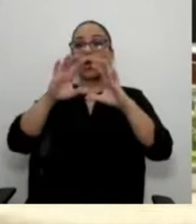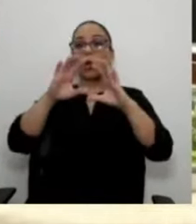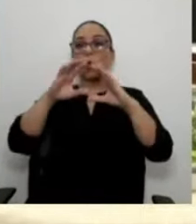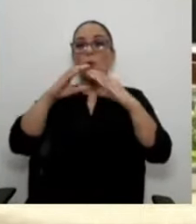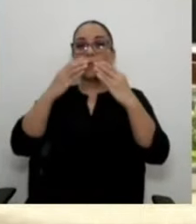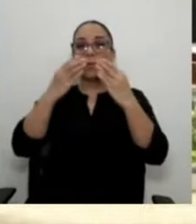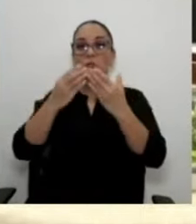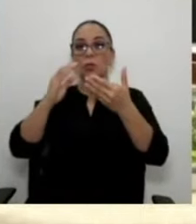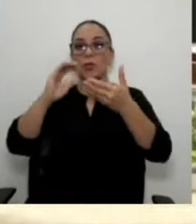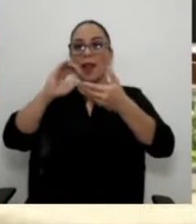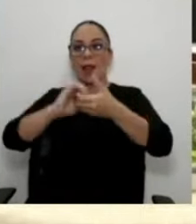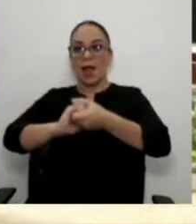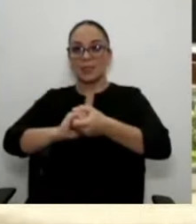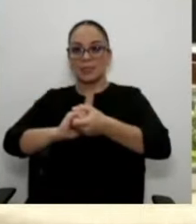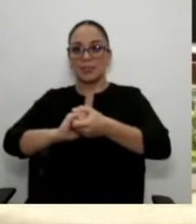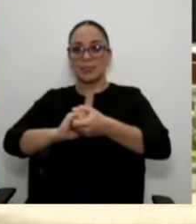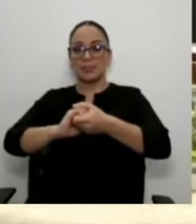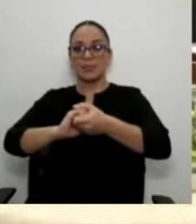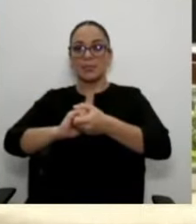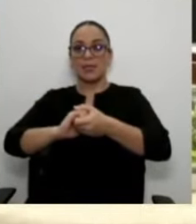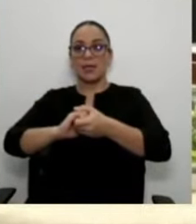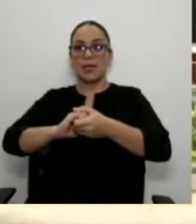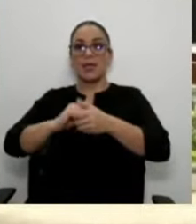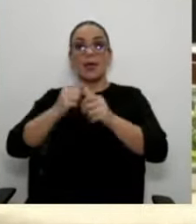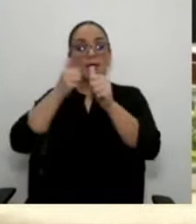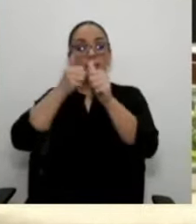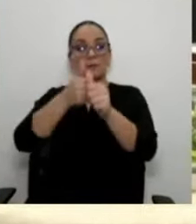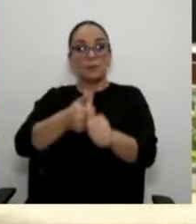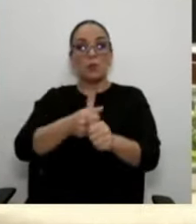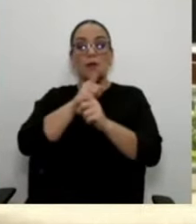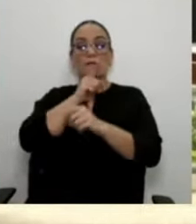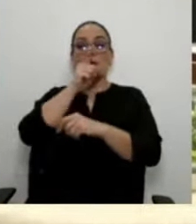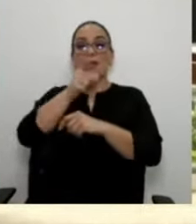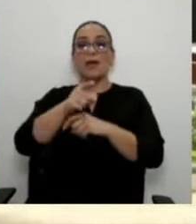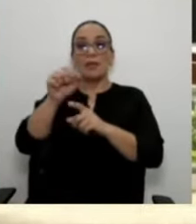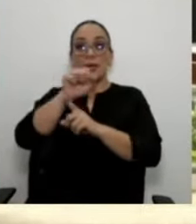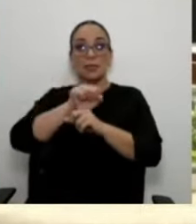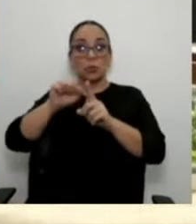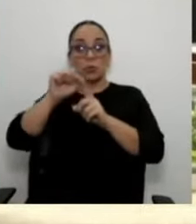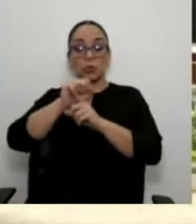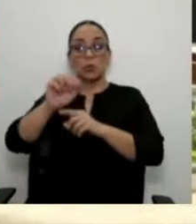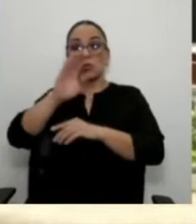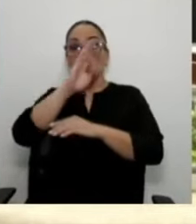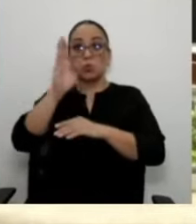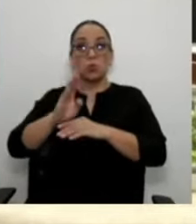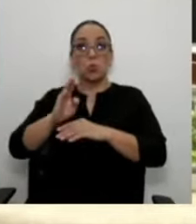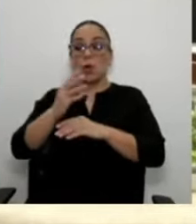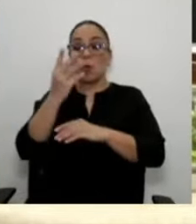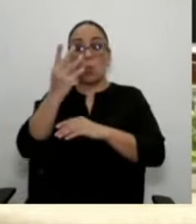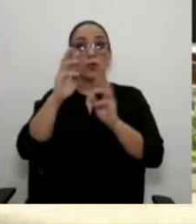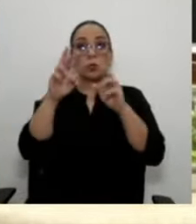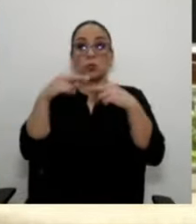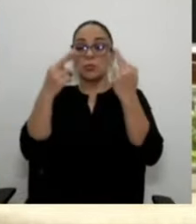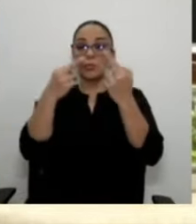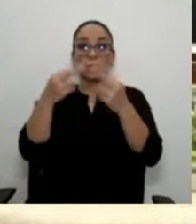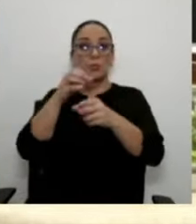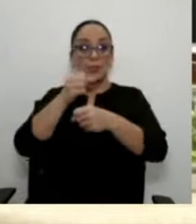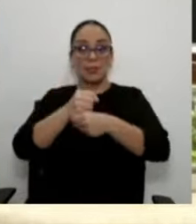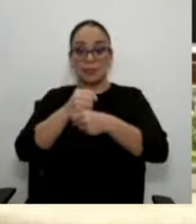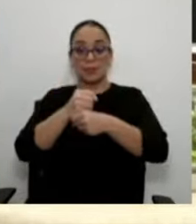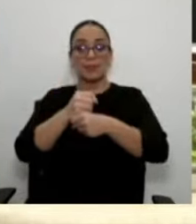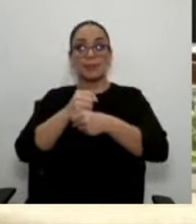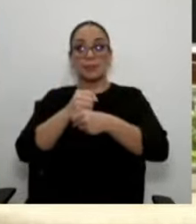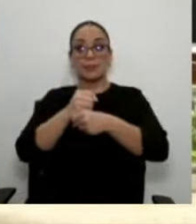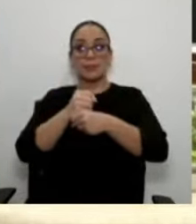enlace, en estricto apego a la realidad de los hechos, que en ninguna de las cuatro sesiones celebradas en el marco